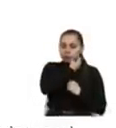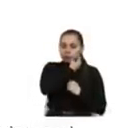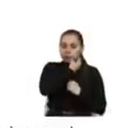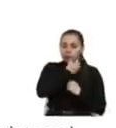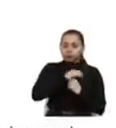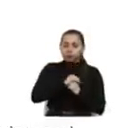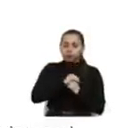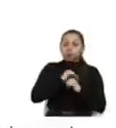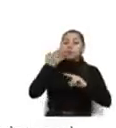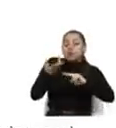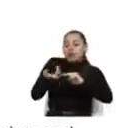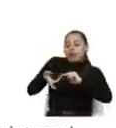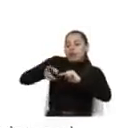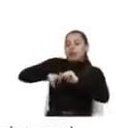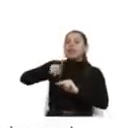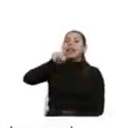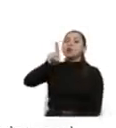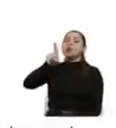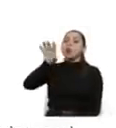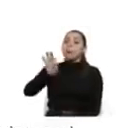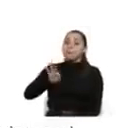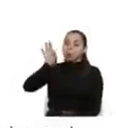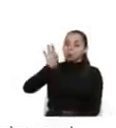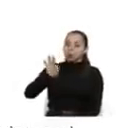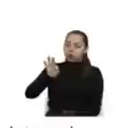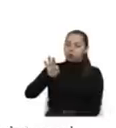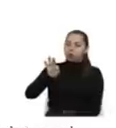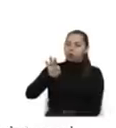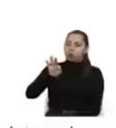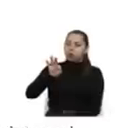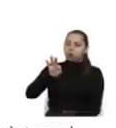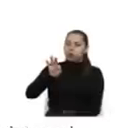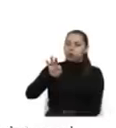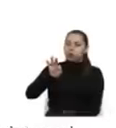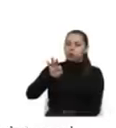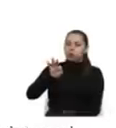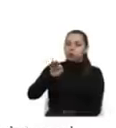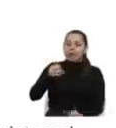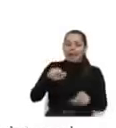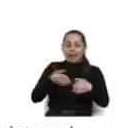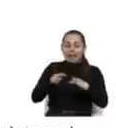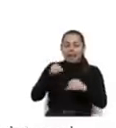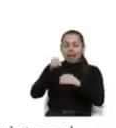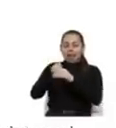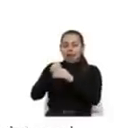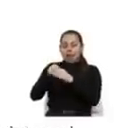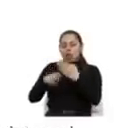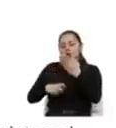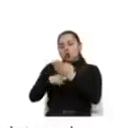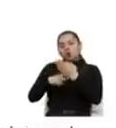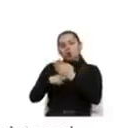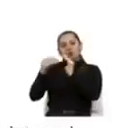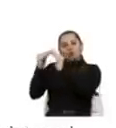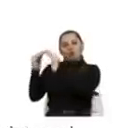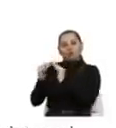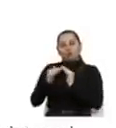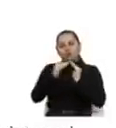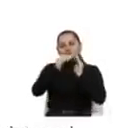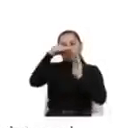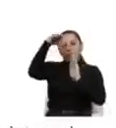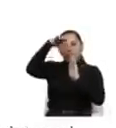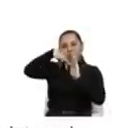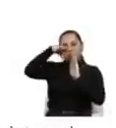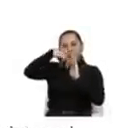El incremento del 1% a Caja Honor para el subsidio de vivienda, que